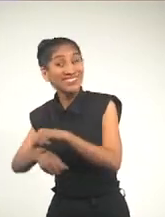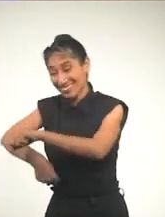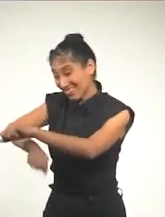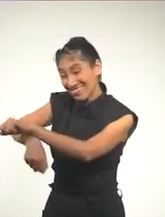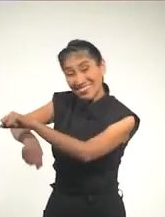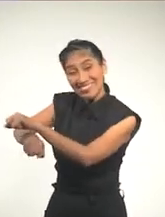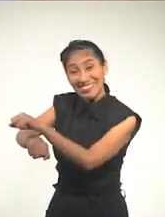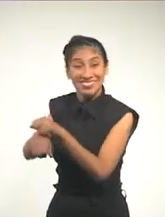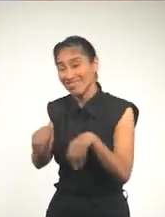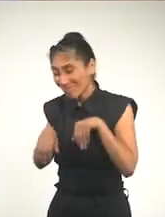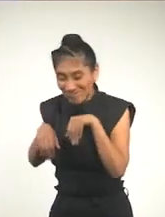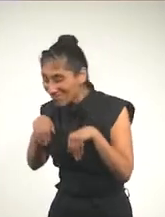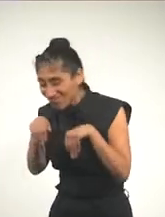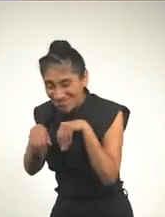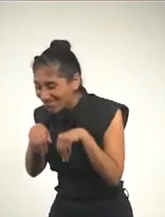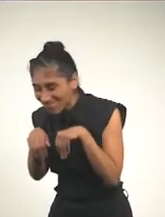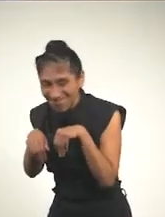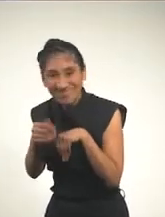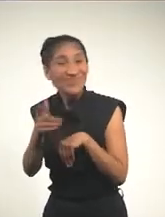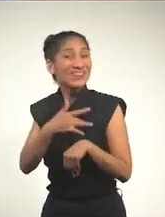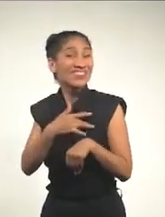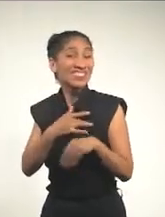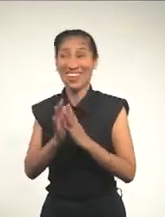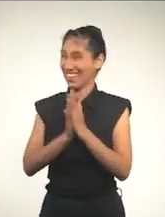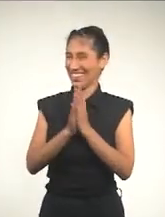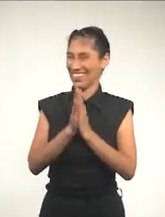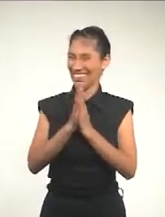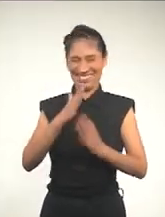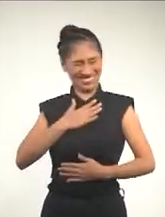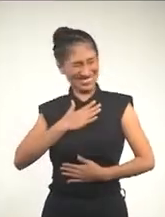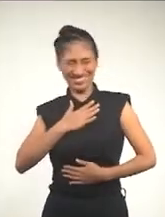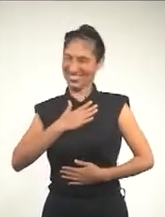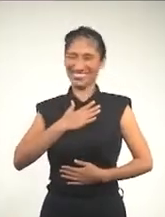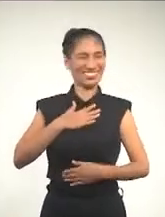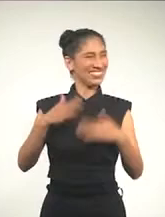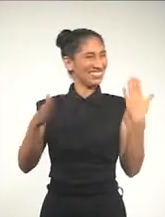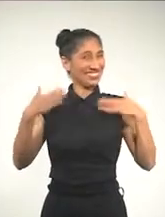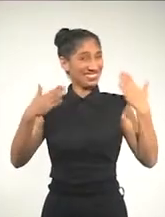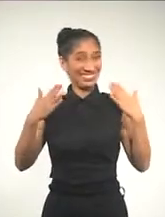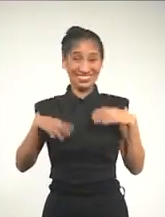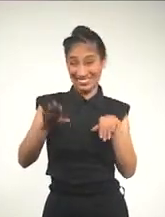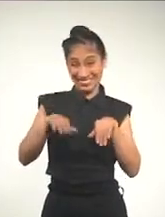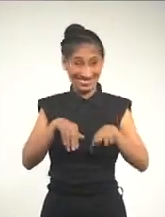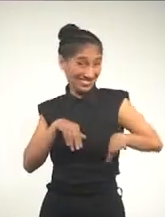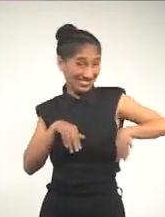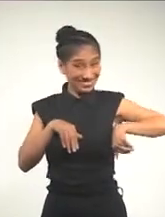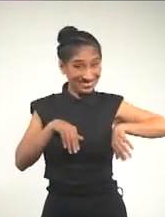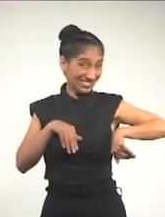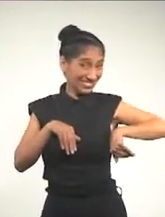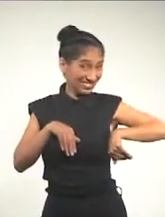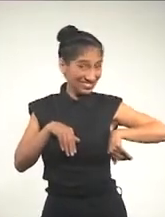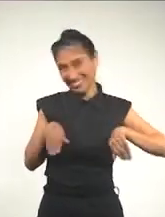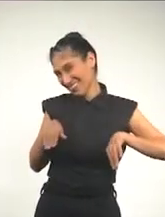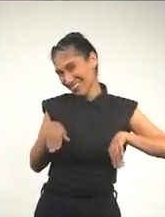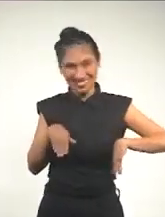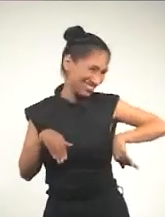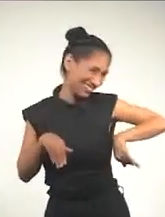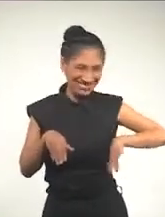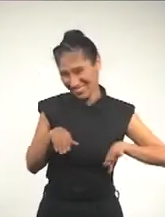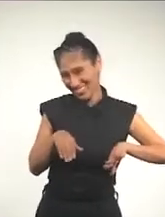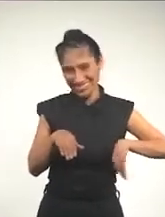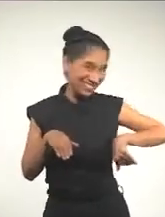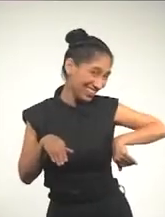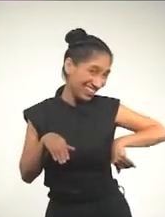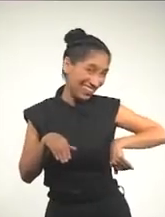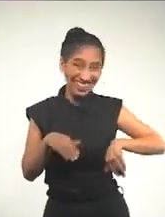pelota, ¿qué sientes en tu cuerpo? ¡Ay! ¡Me siento tan feliz que mi colita se mueve